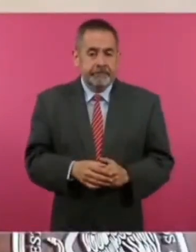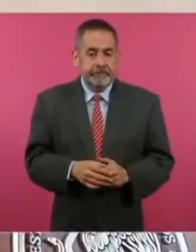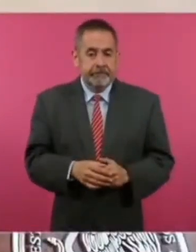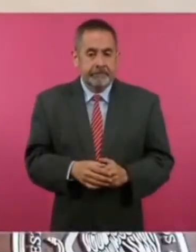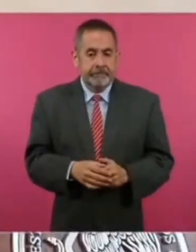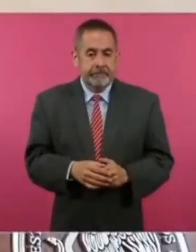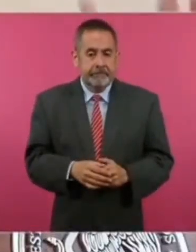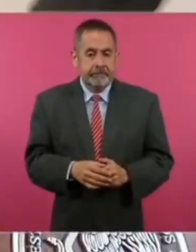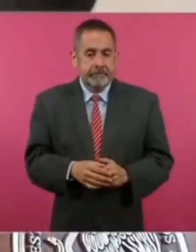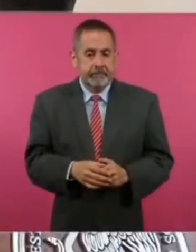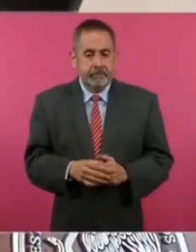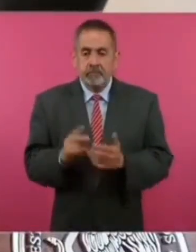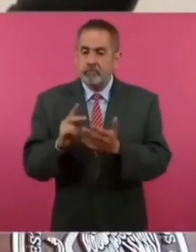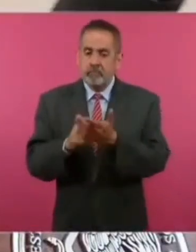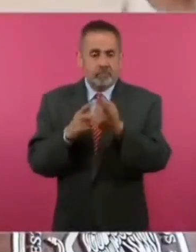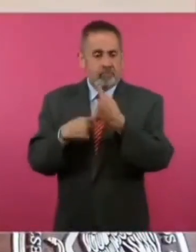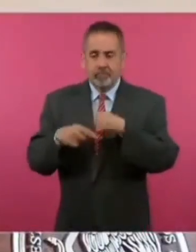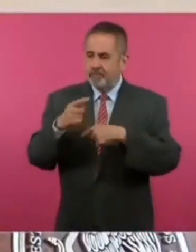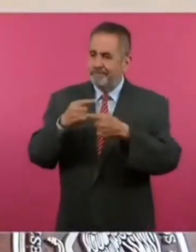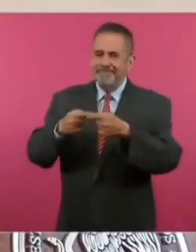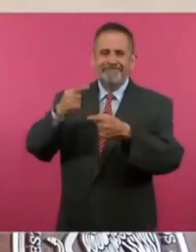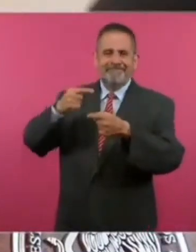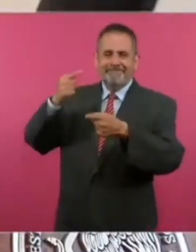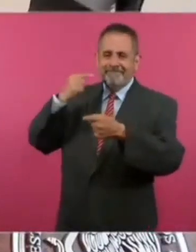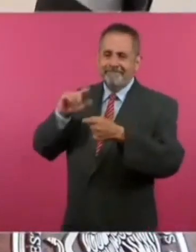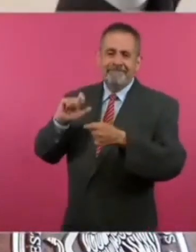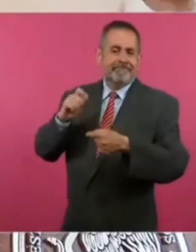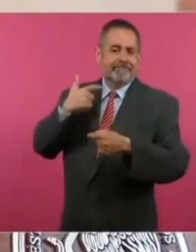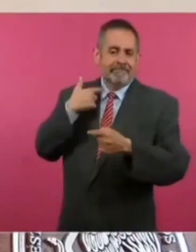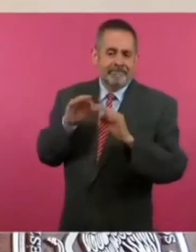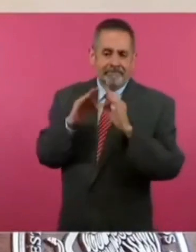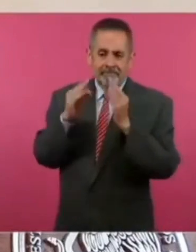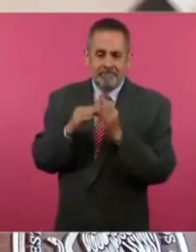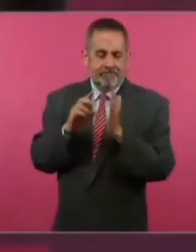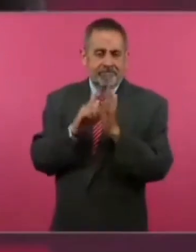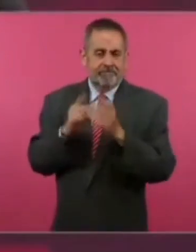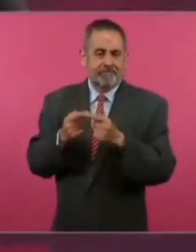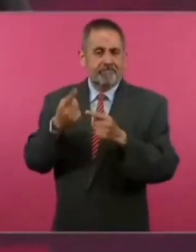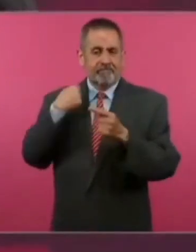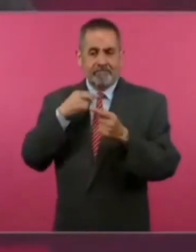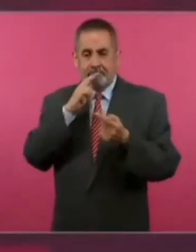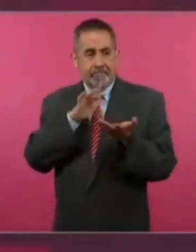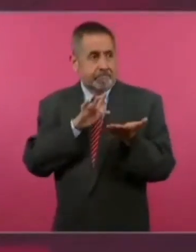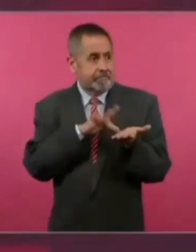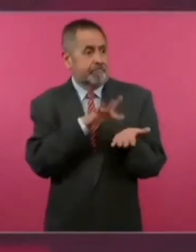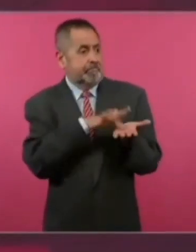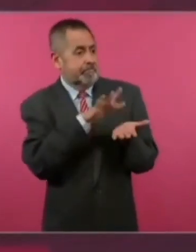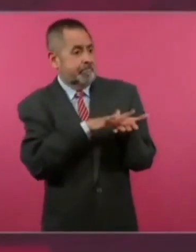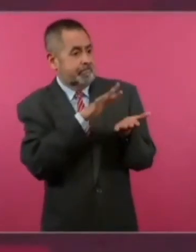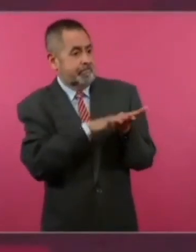de que regresáramos al sistema de apoyar a los de arriba,